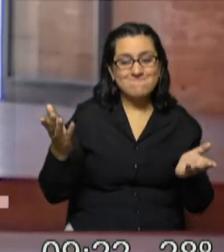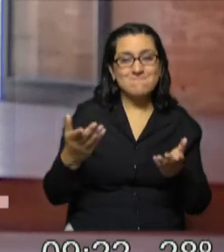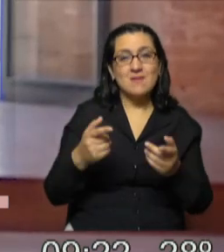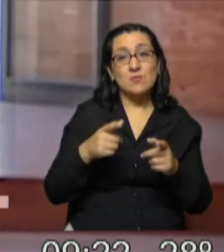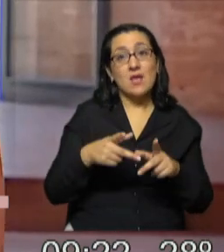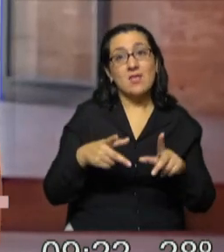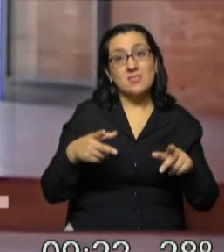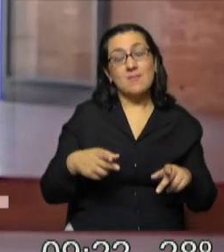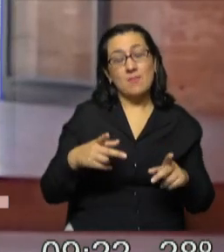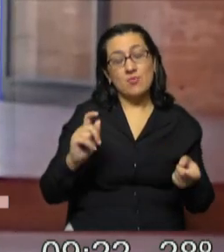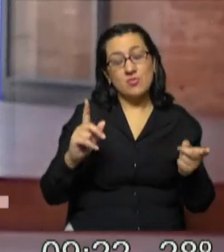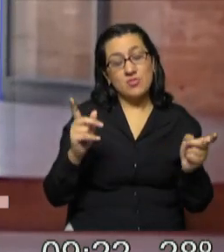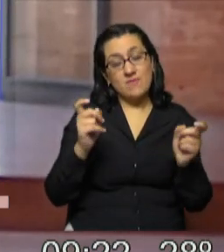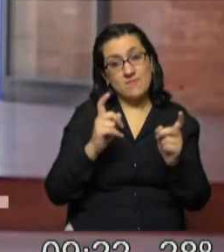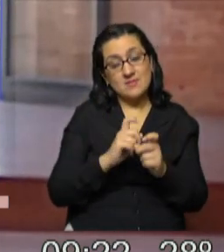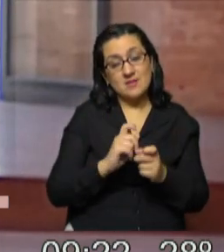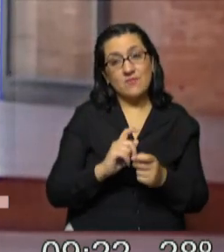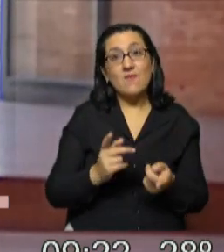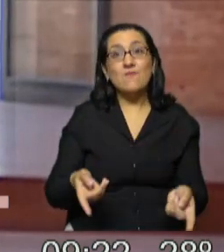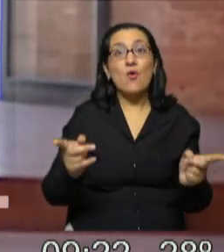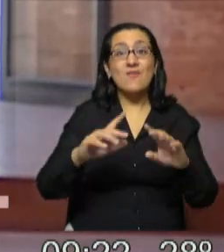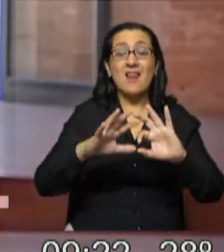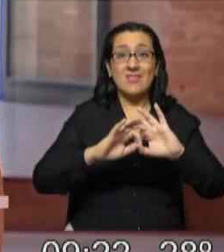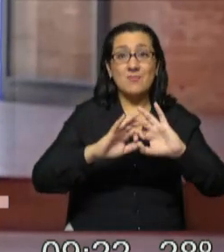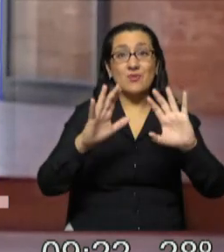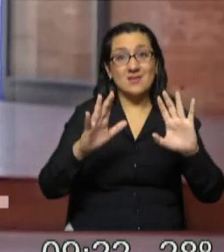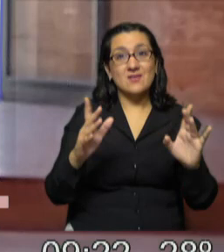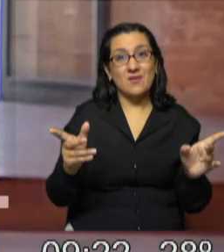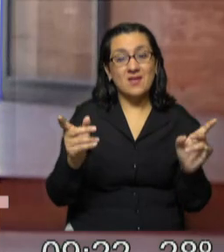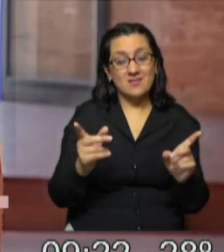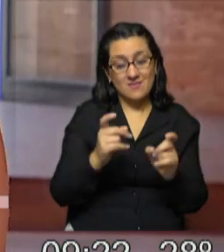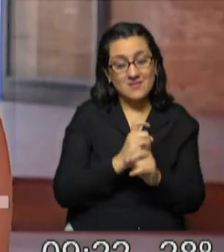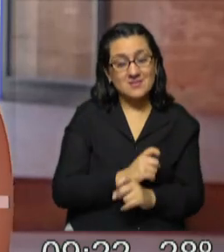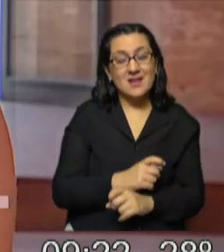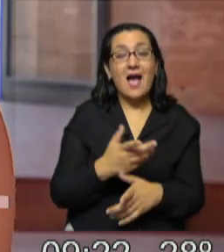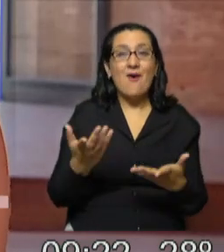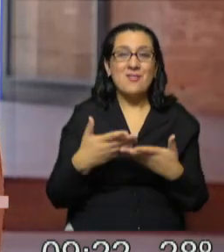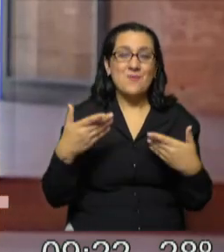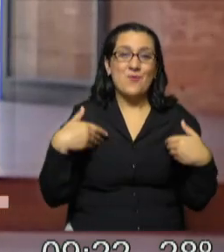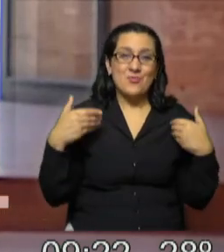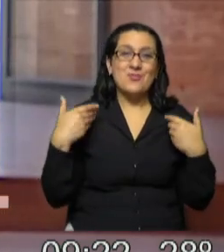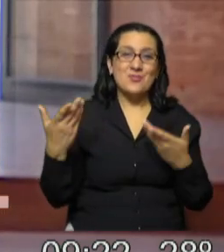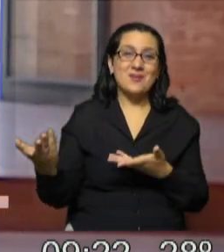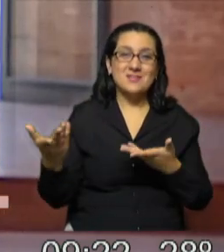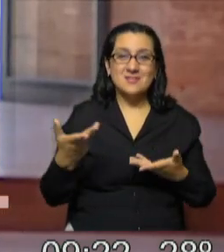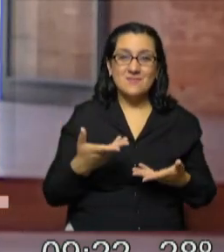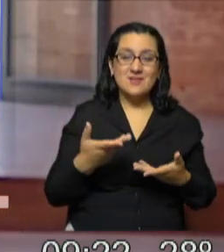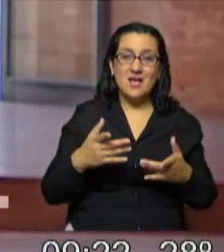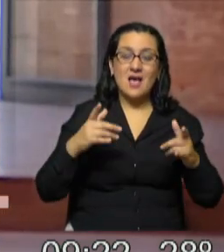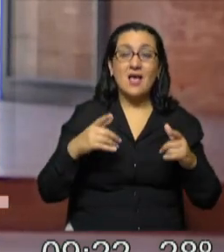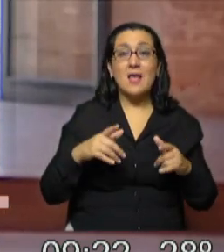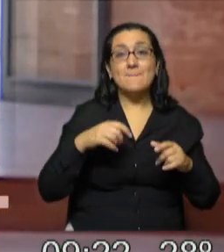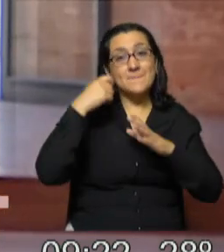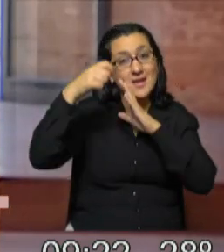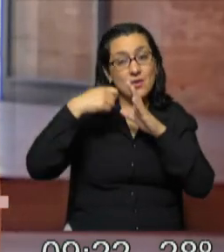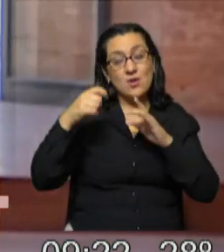tan difícil que fue la transición hacia la democracia. Así que estamos, sumamente contentos de recibir en nuestra casa a Rock and Roll